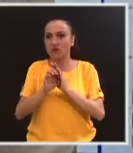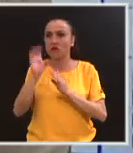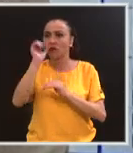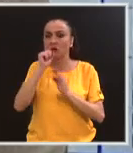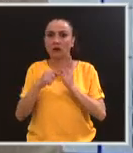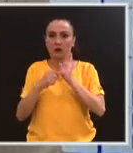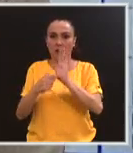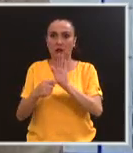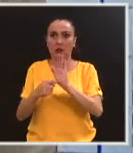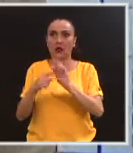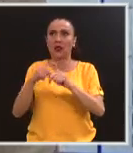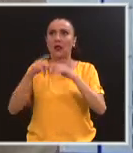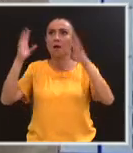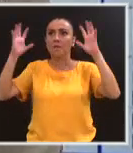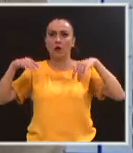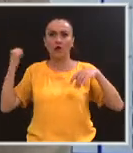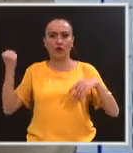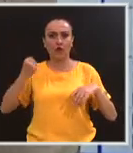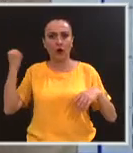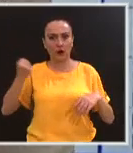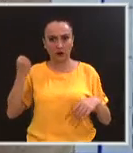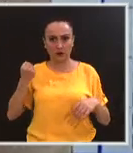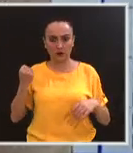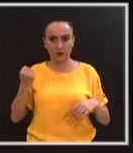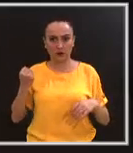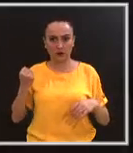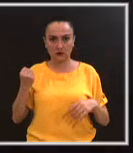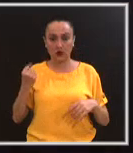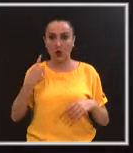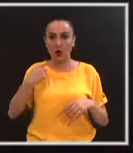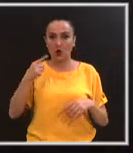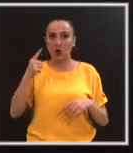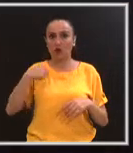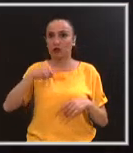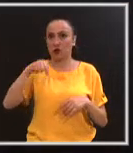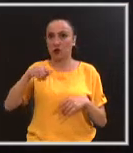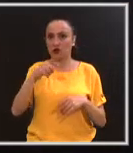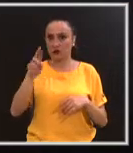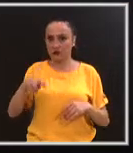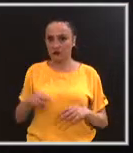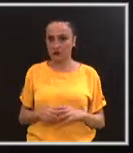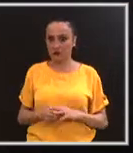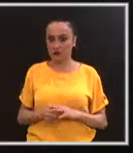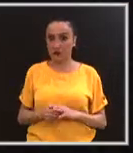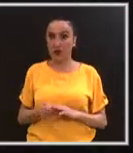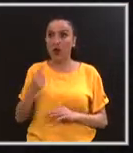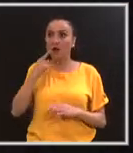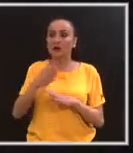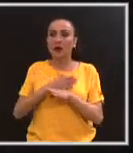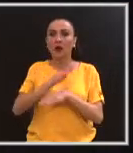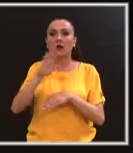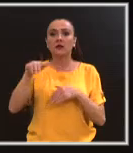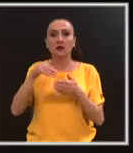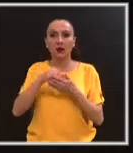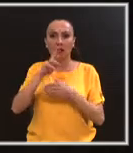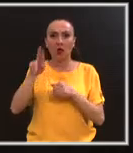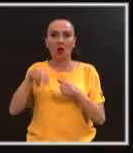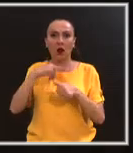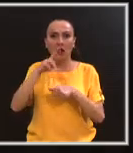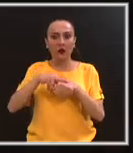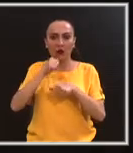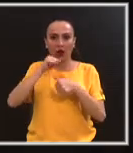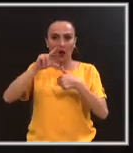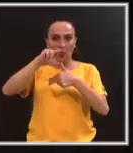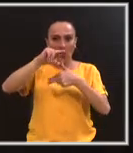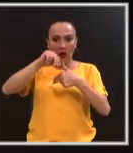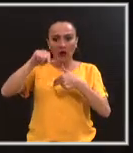presenten temporales fuertes aguaceros sobre nuestro territorio según la previsión del Centro Nacional de Huracanes en